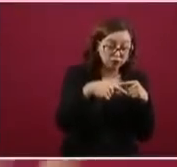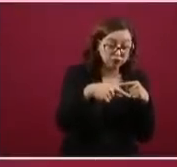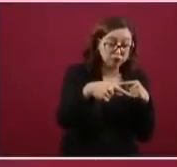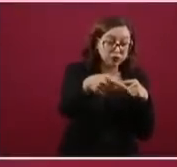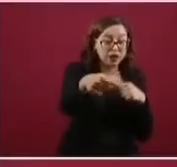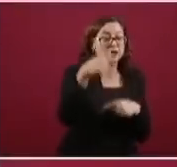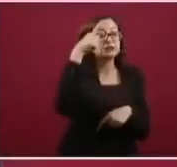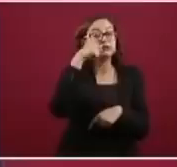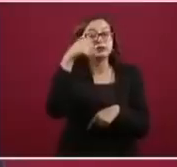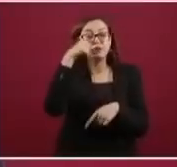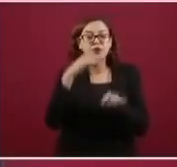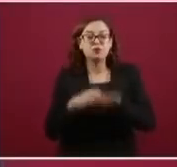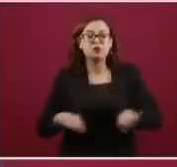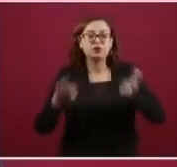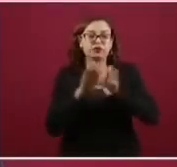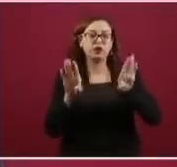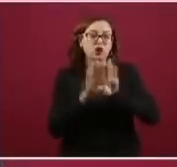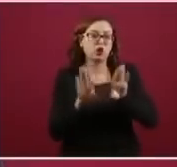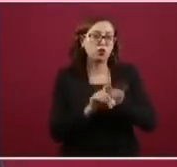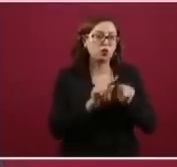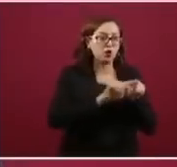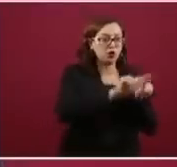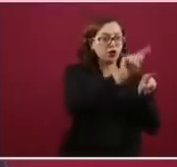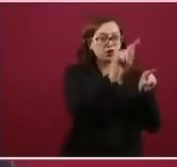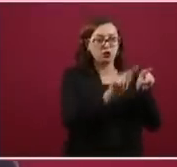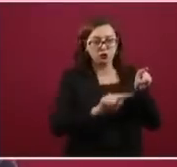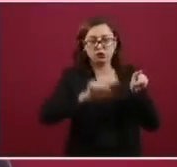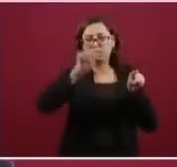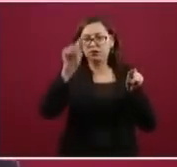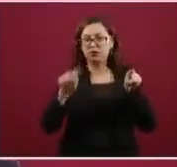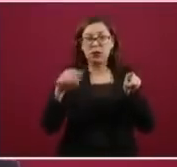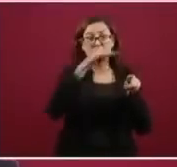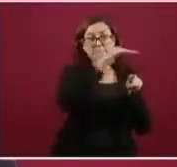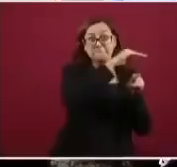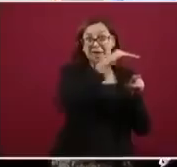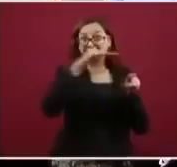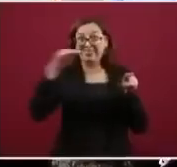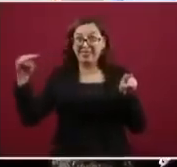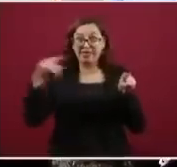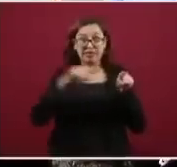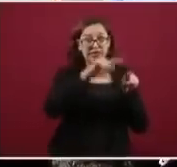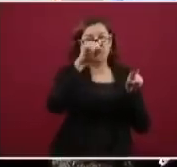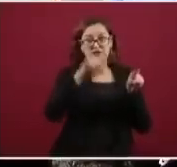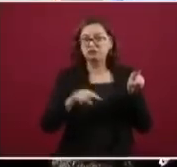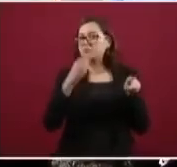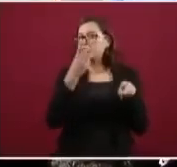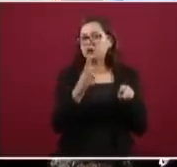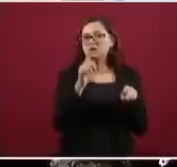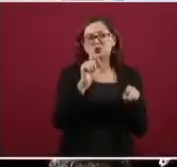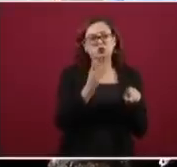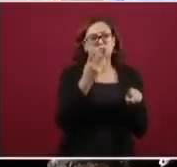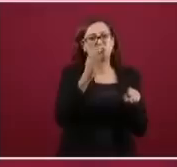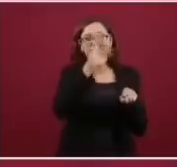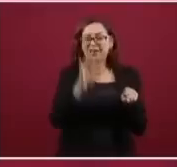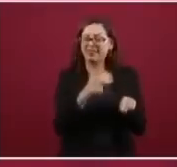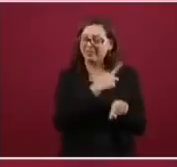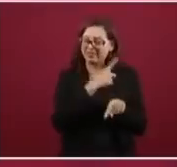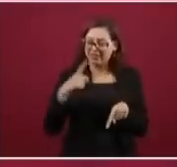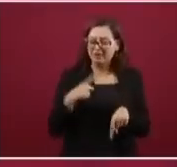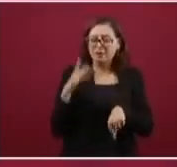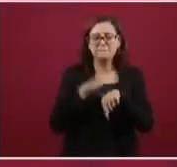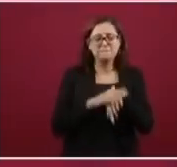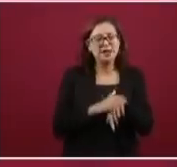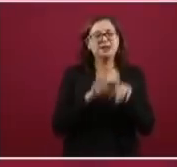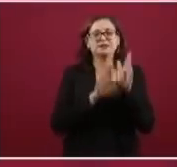en alrededor de 2.4 por ciento desde 1993 eso es lo que tenemos que cambiar y hay una serie de políticas que nosotros